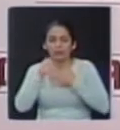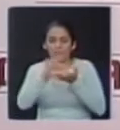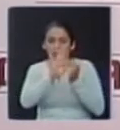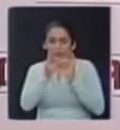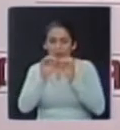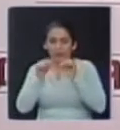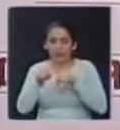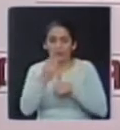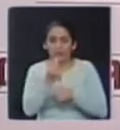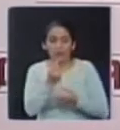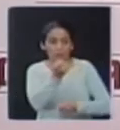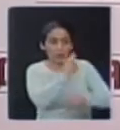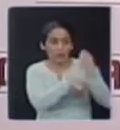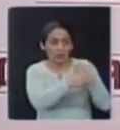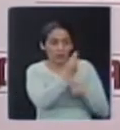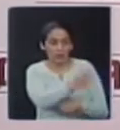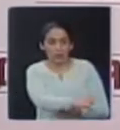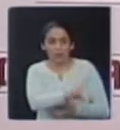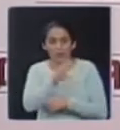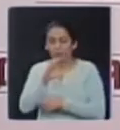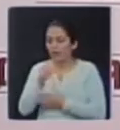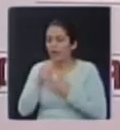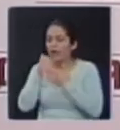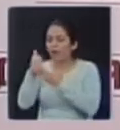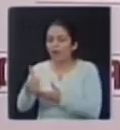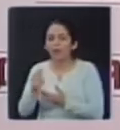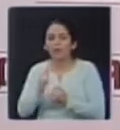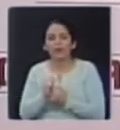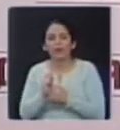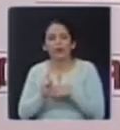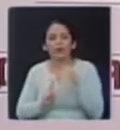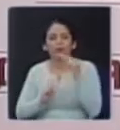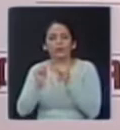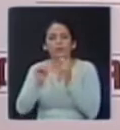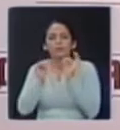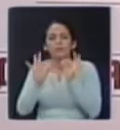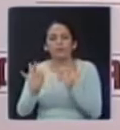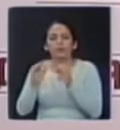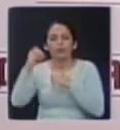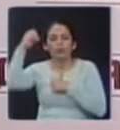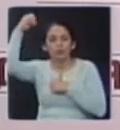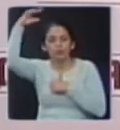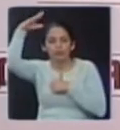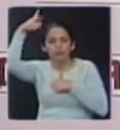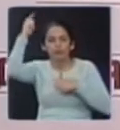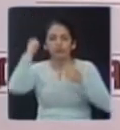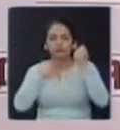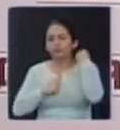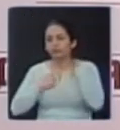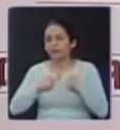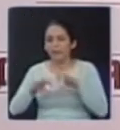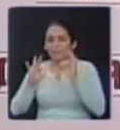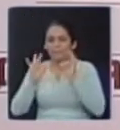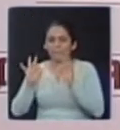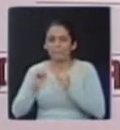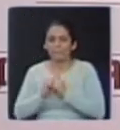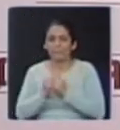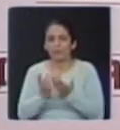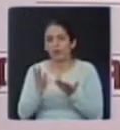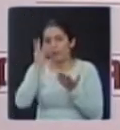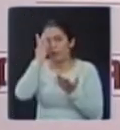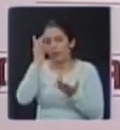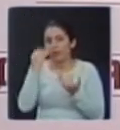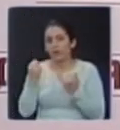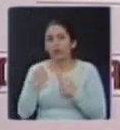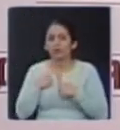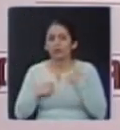poder realizar duchas que estén acopladas a las necesidades. Adecuarlas. Exactamente, las duchas están hechas no